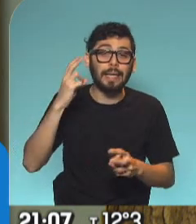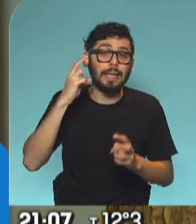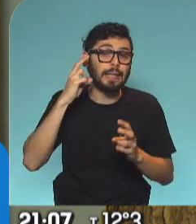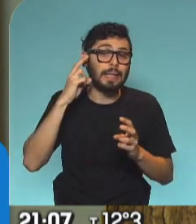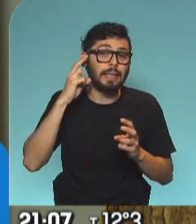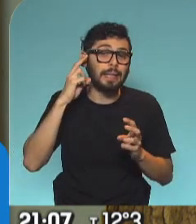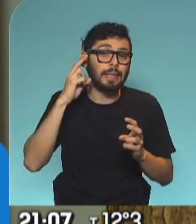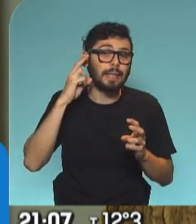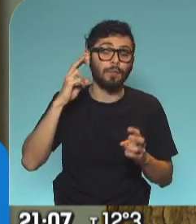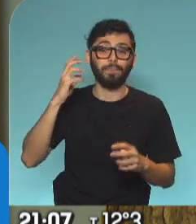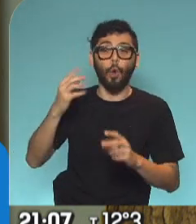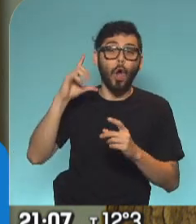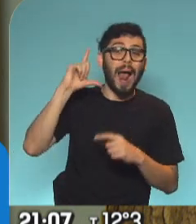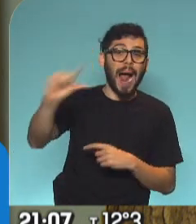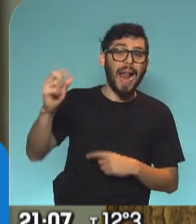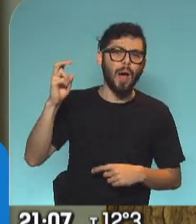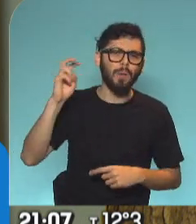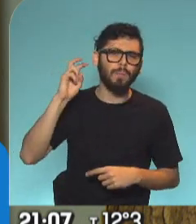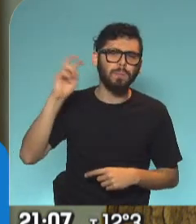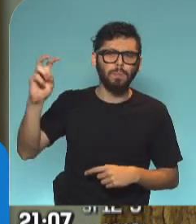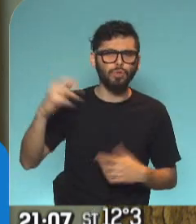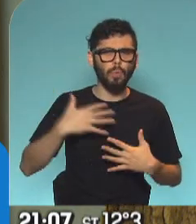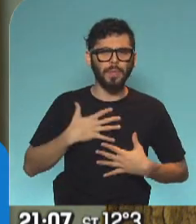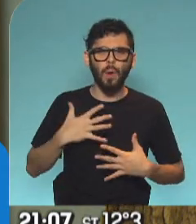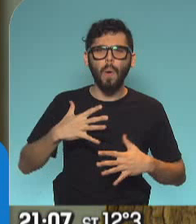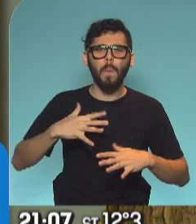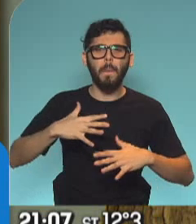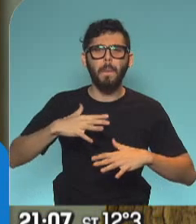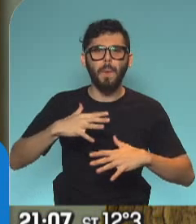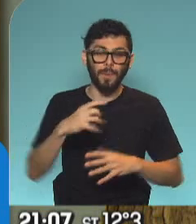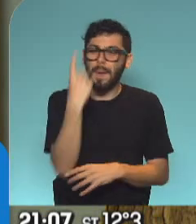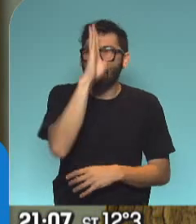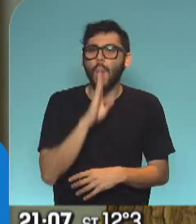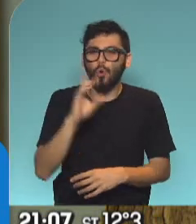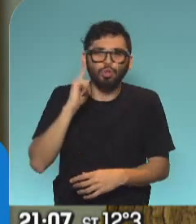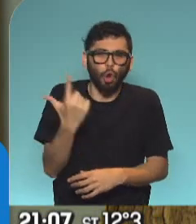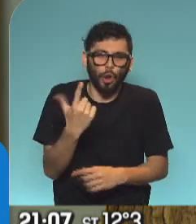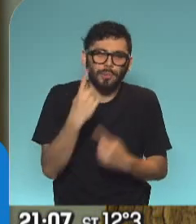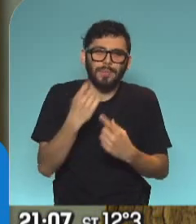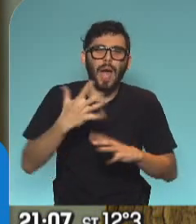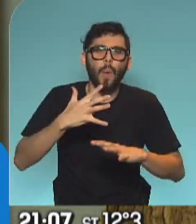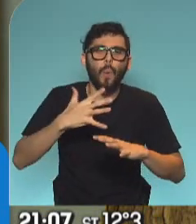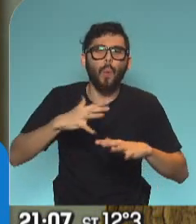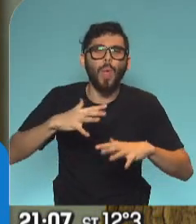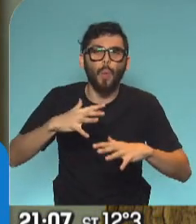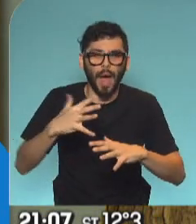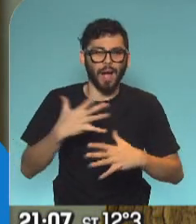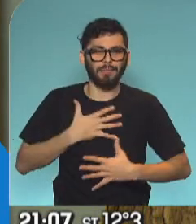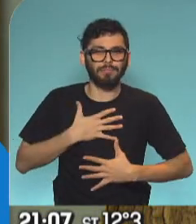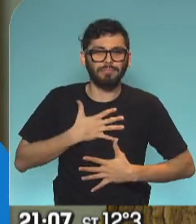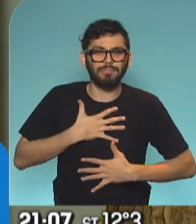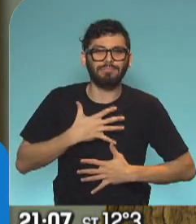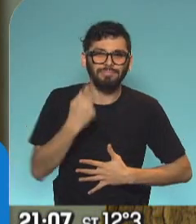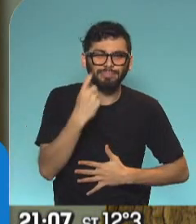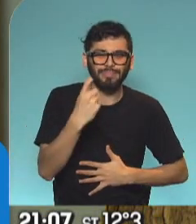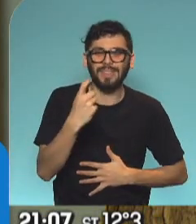tren de lejos y la vibración que sentía, porque los hipoacúsicos sordos sentimos la vibración y todo, pero yo